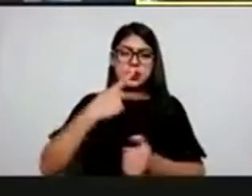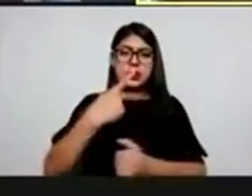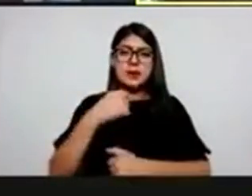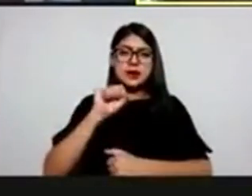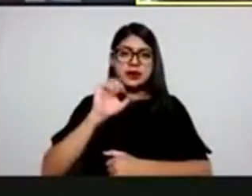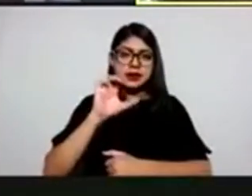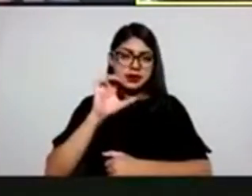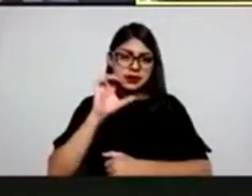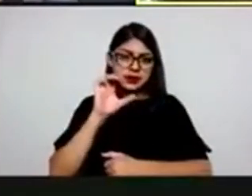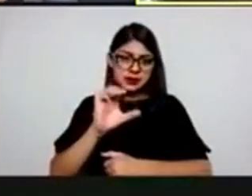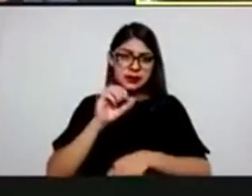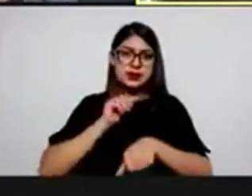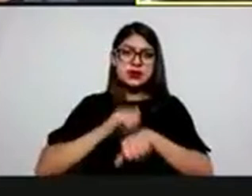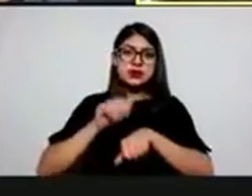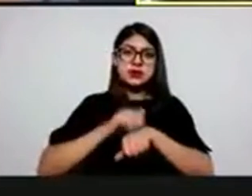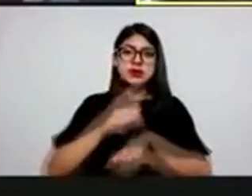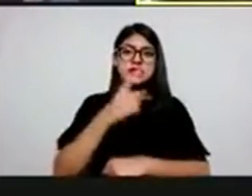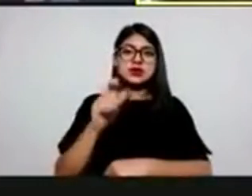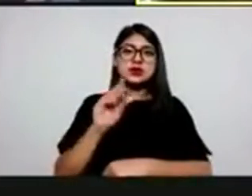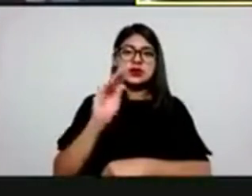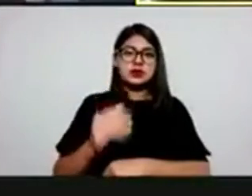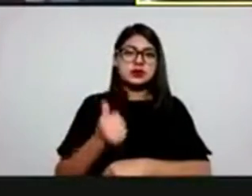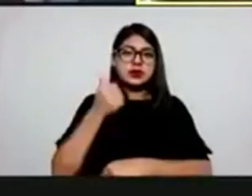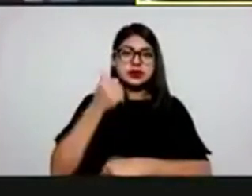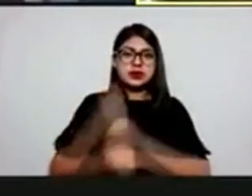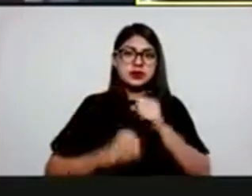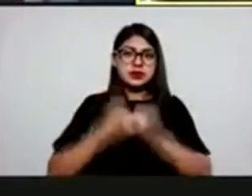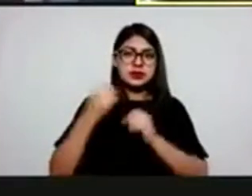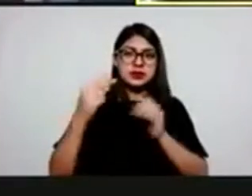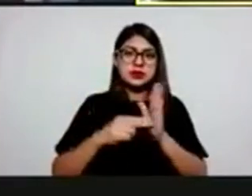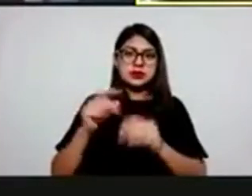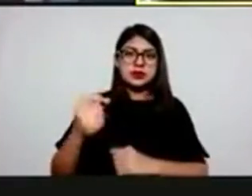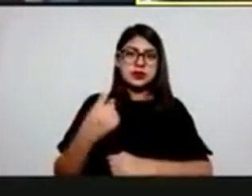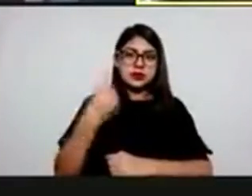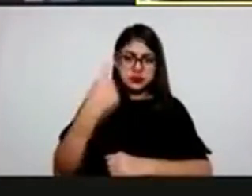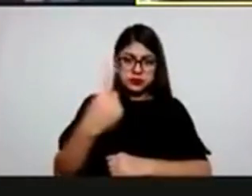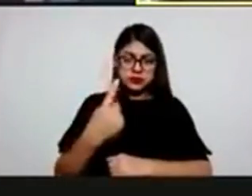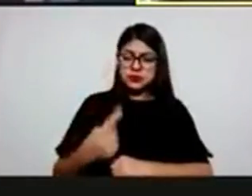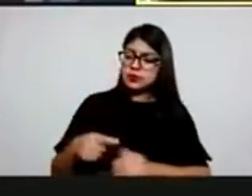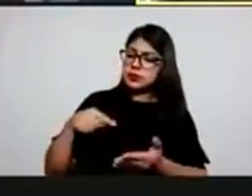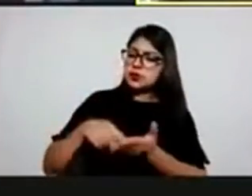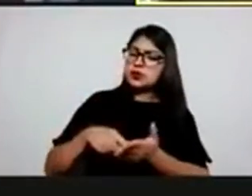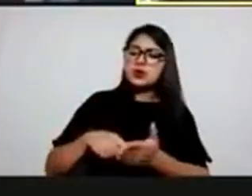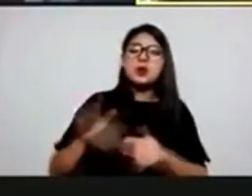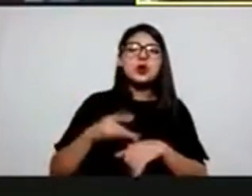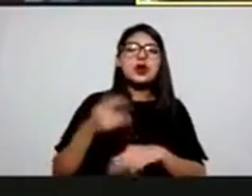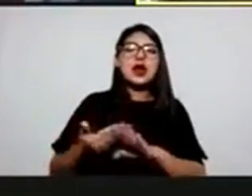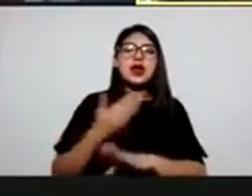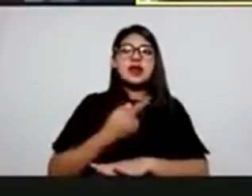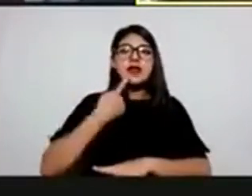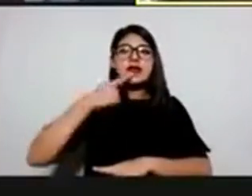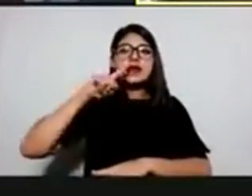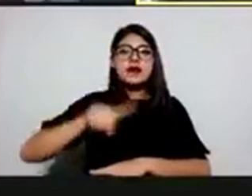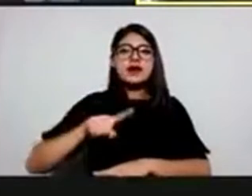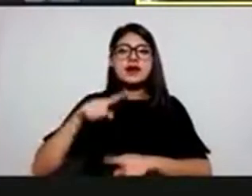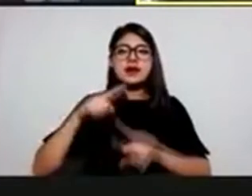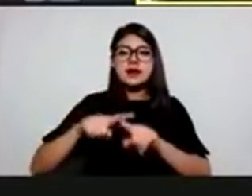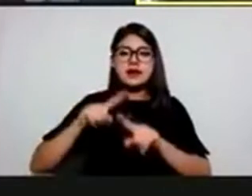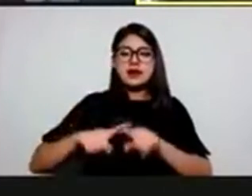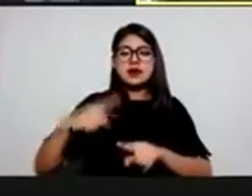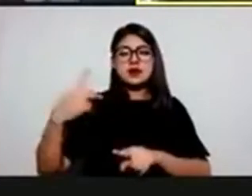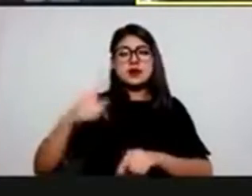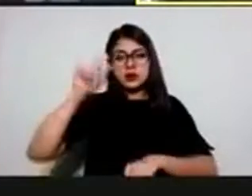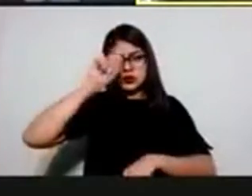órgano central 196 de este año, instaurado con motivo de la queja presentada por la entonces consejera, que se identifica